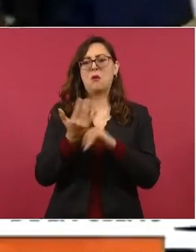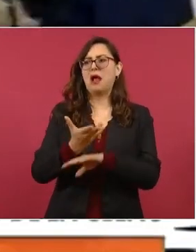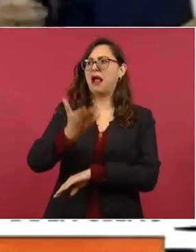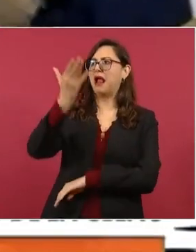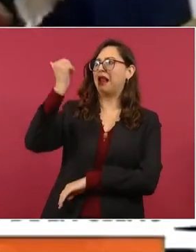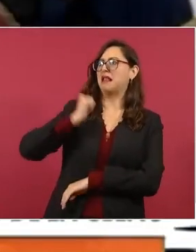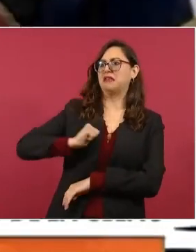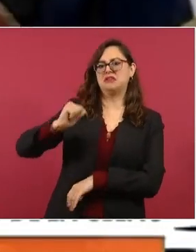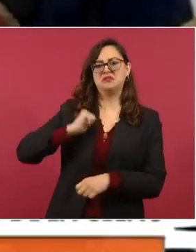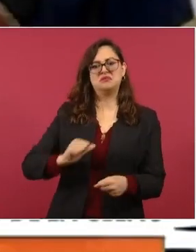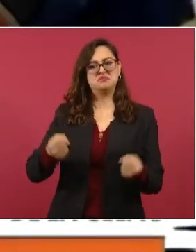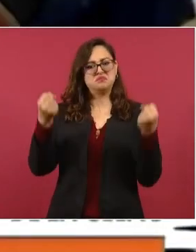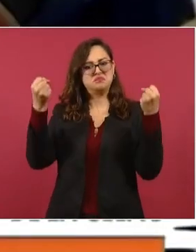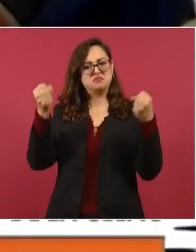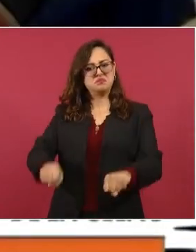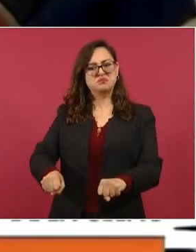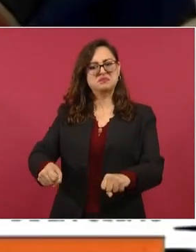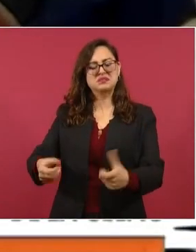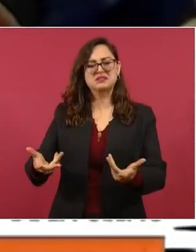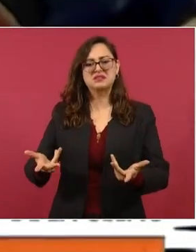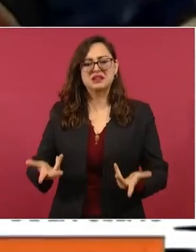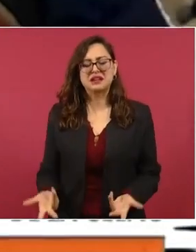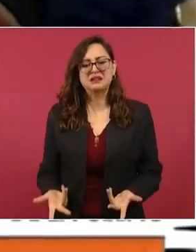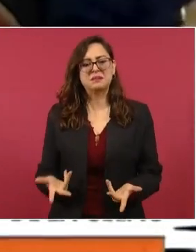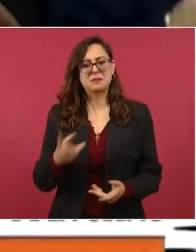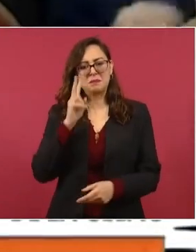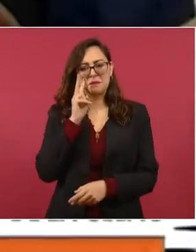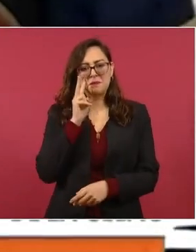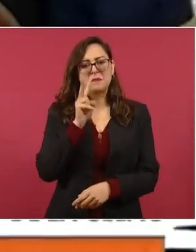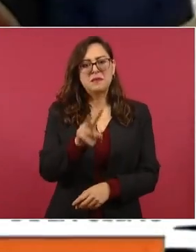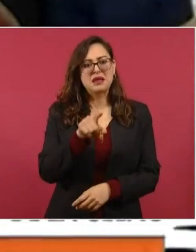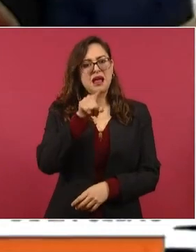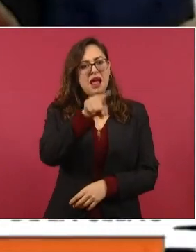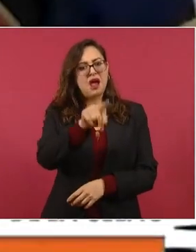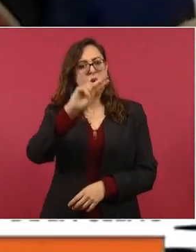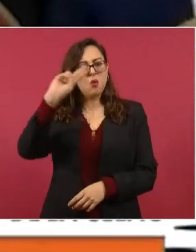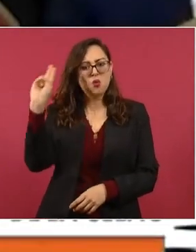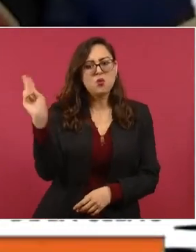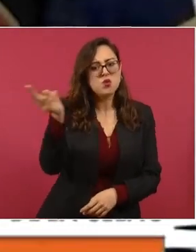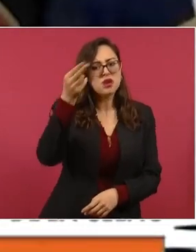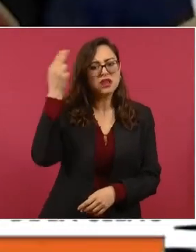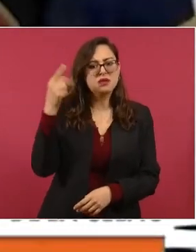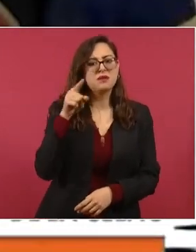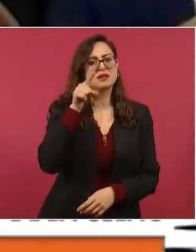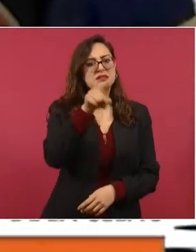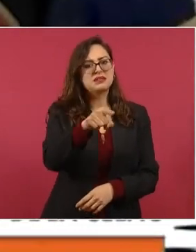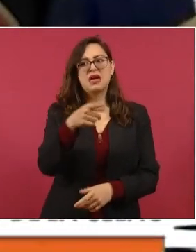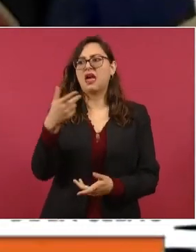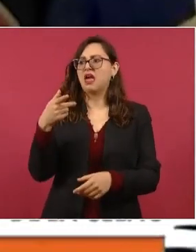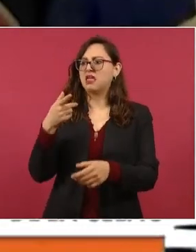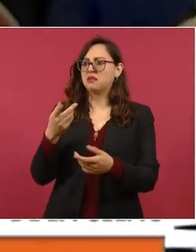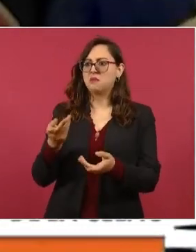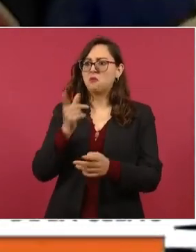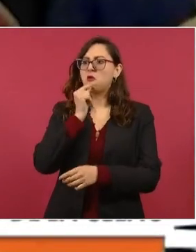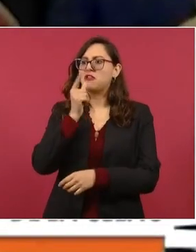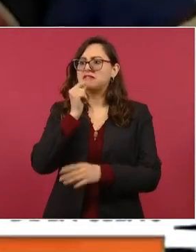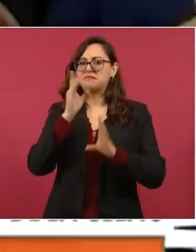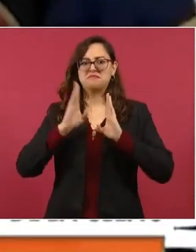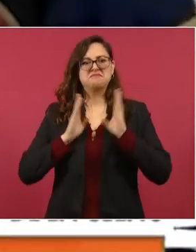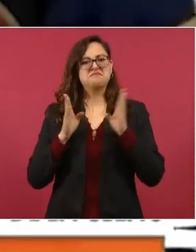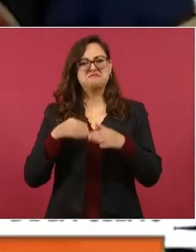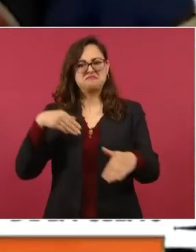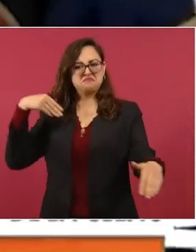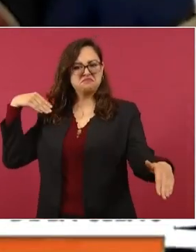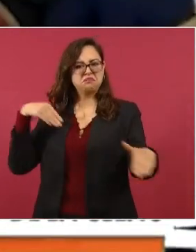Sur, como sucedió recientemente con el violento ingreso de la policía a la Universidad Mayor de San Marcos.